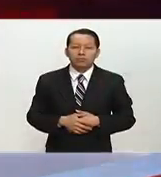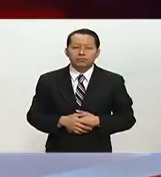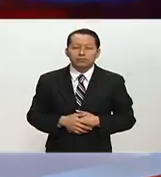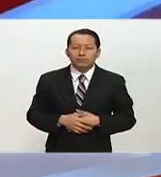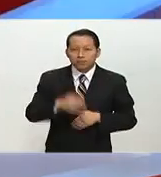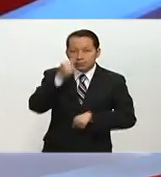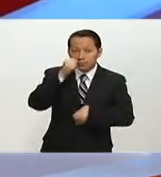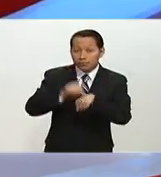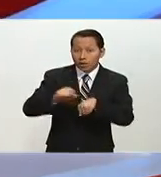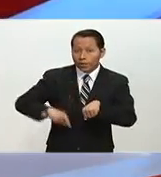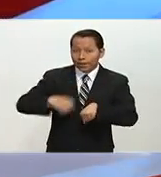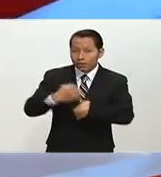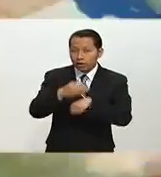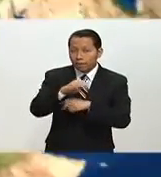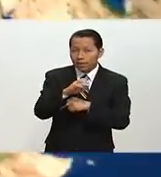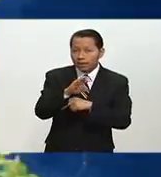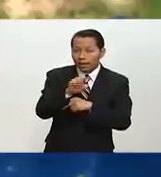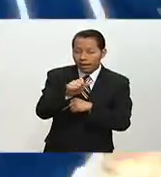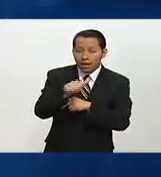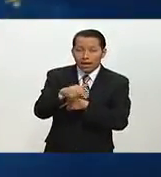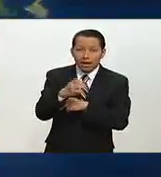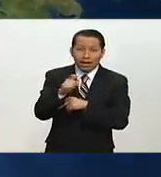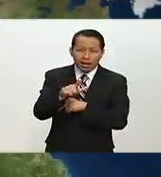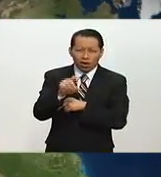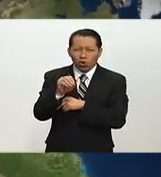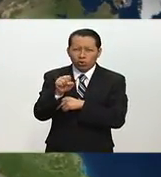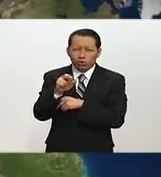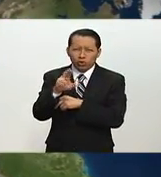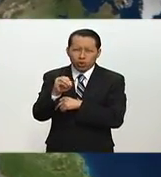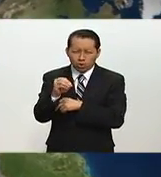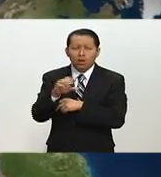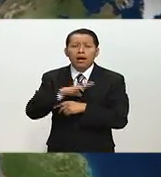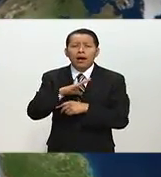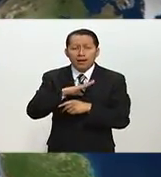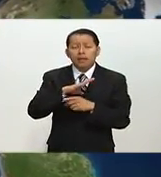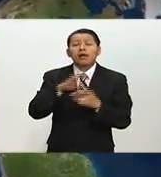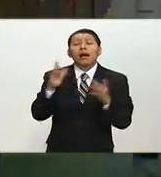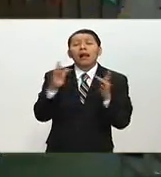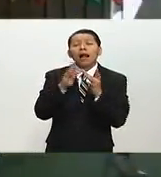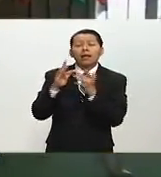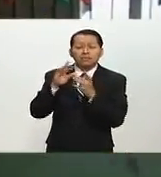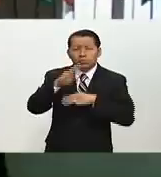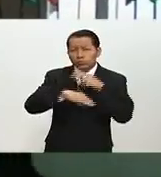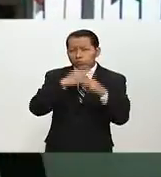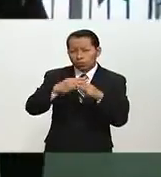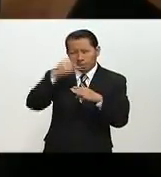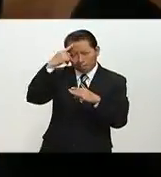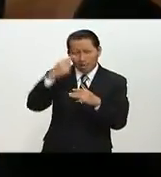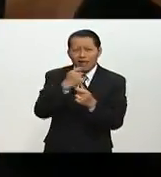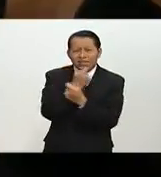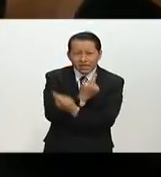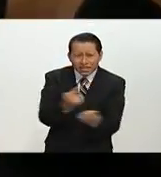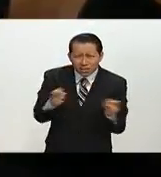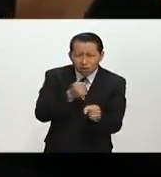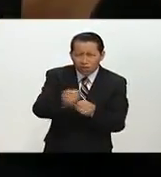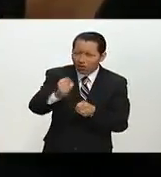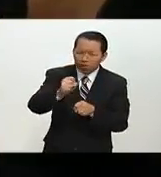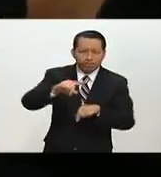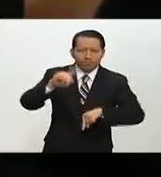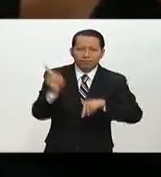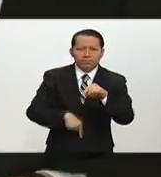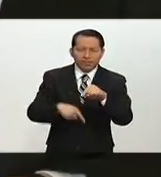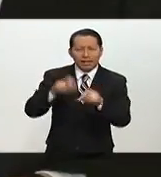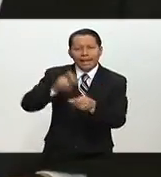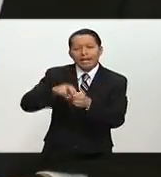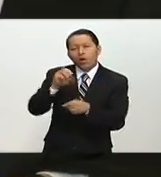El secretario de Gobernación, Miguel Ángel Osorio Chong, participó en la Alianza Global contra la Violencia Infantil presentada este martes en la sede de la